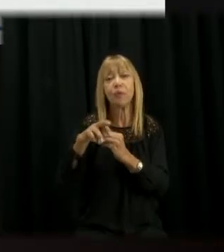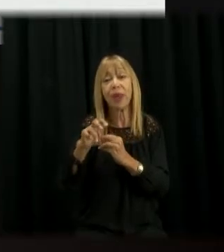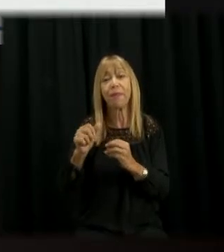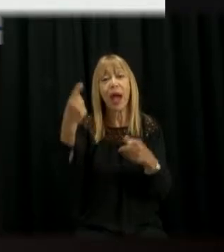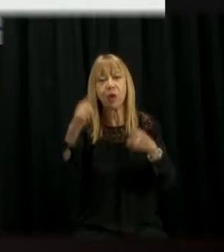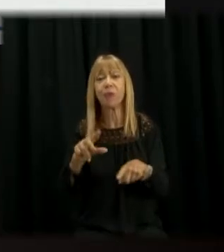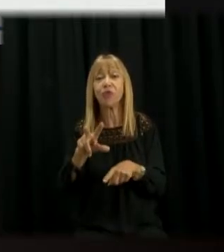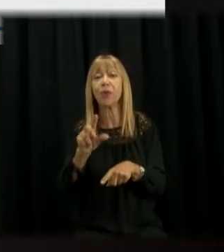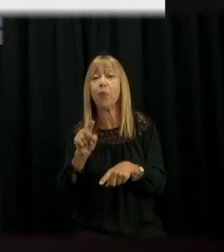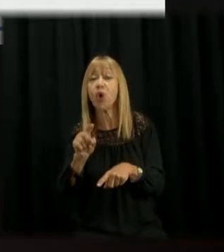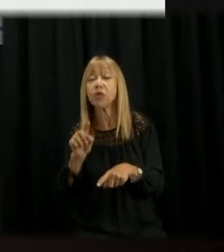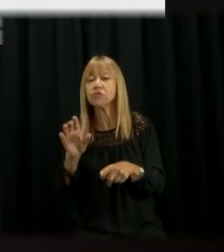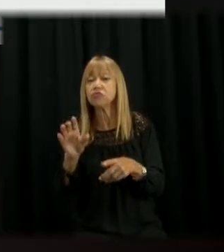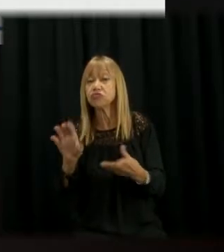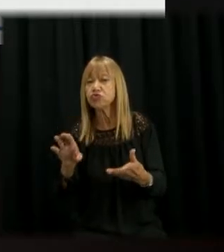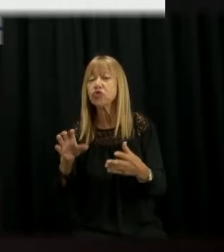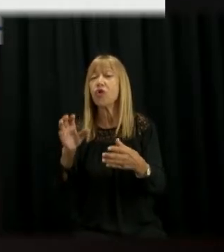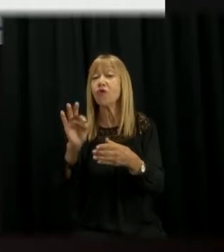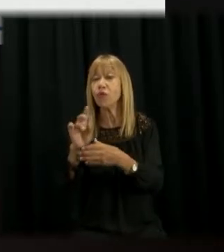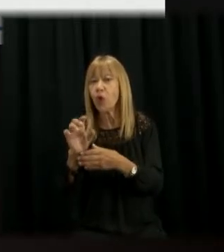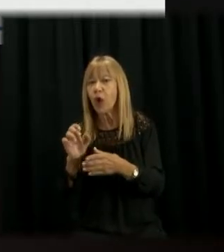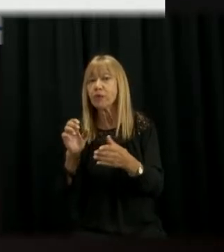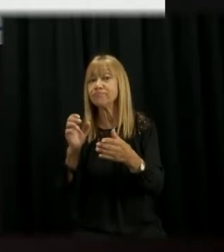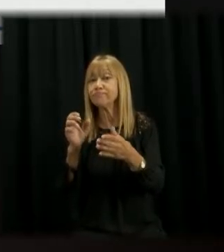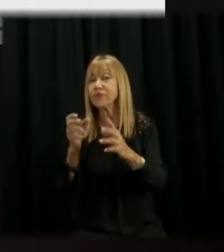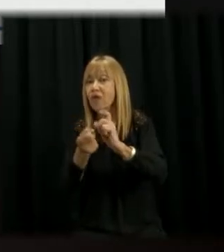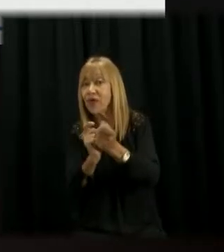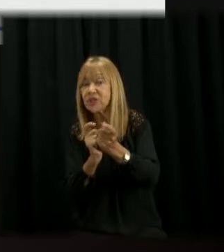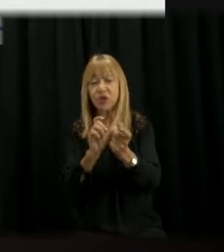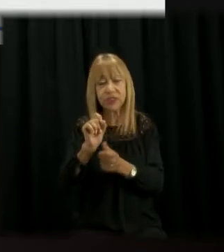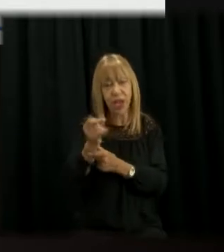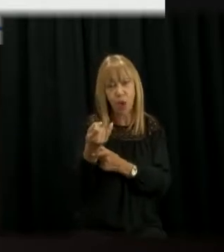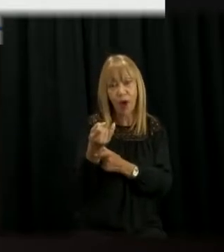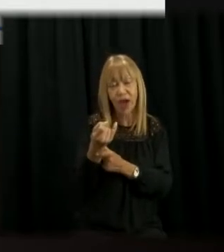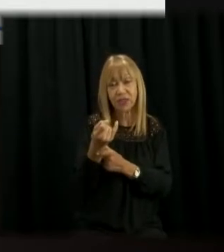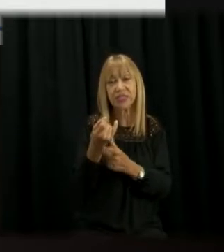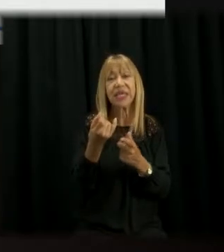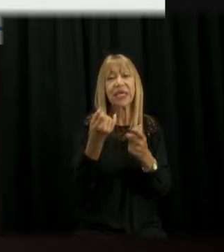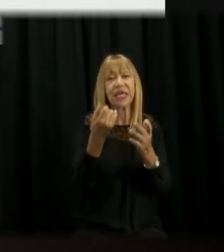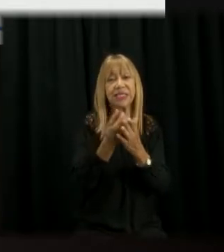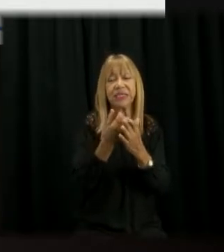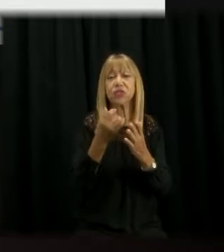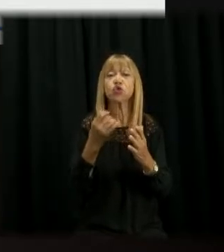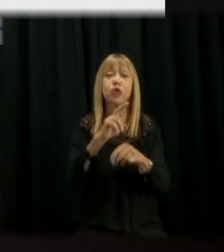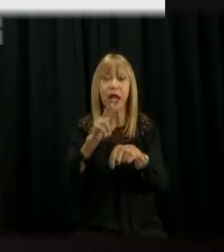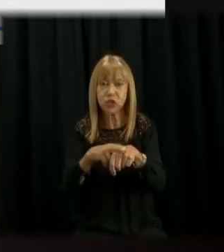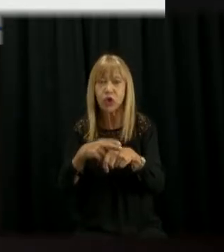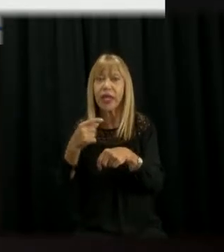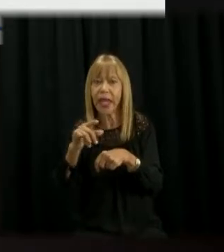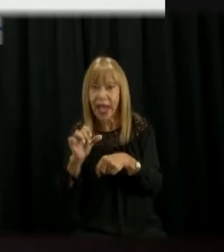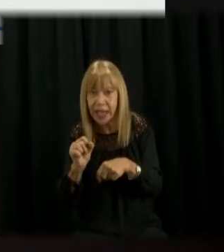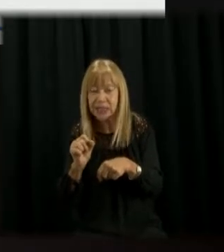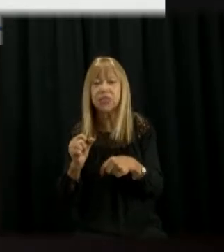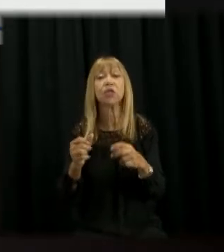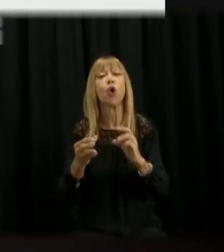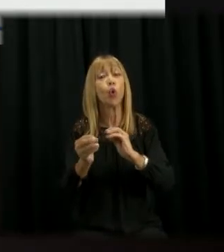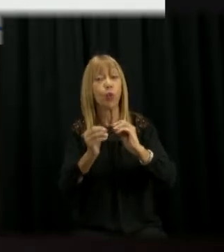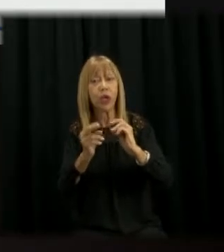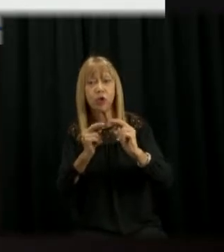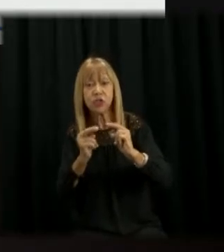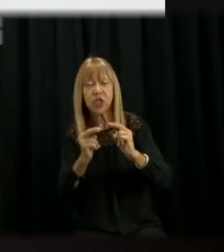la enmienda de PREPA, por la conversión de San Juan 5 y 6 de diésel a gas natural,